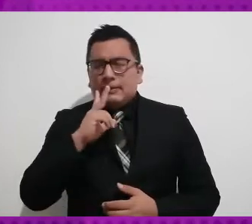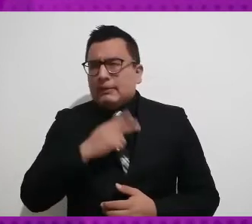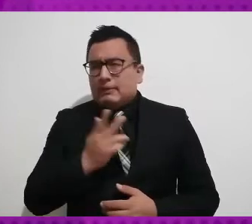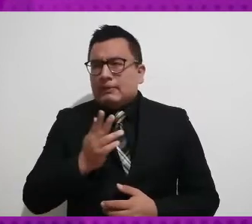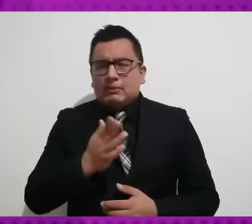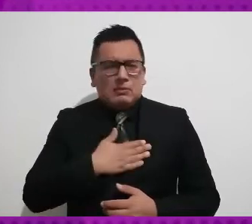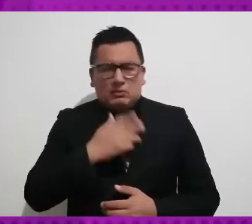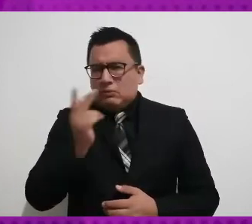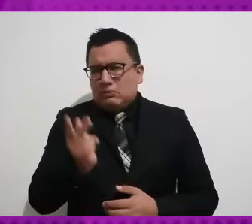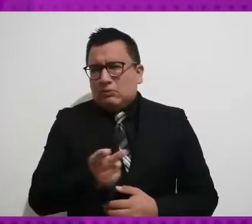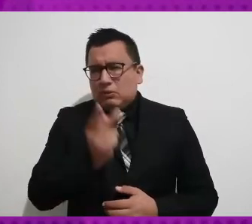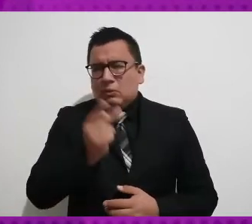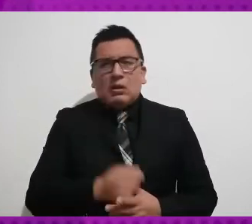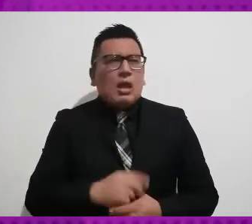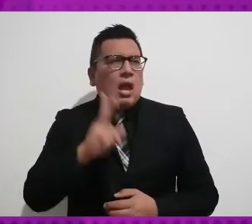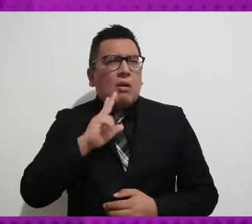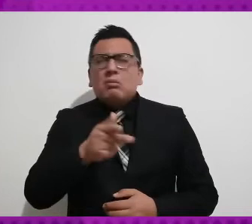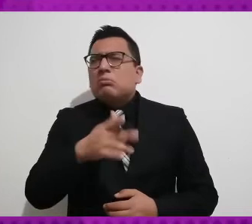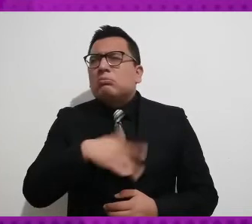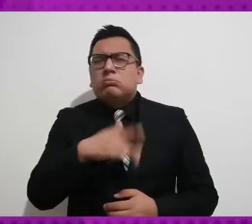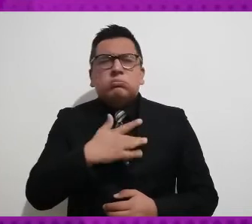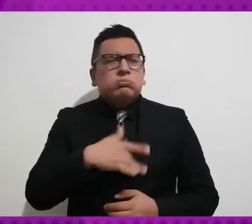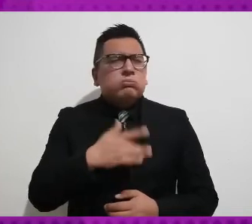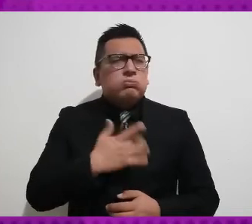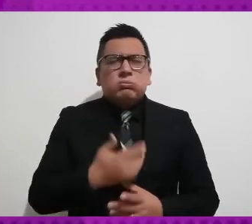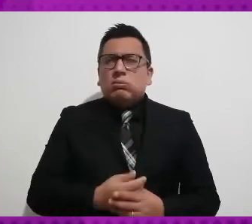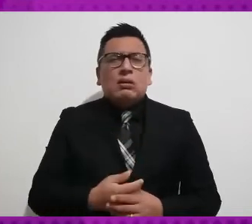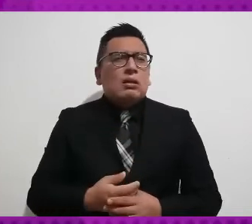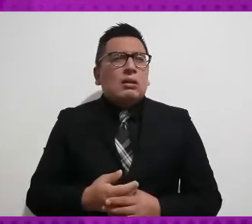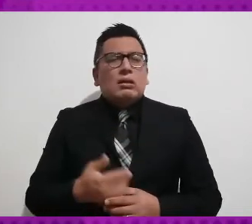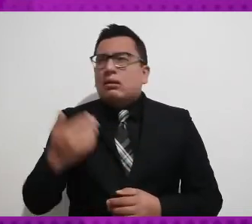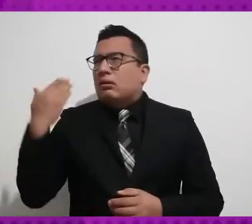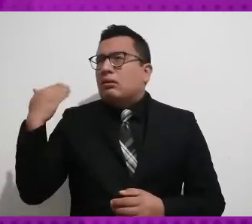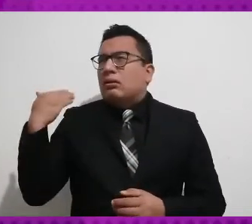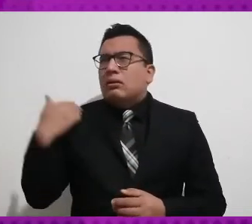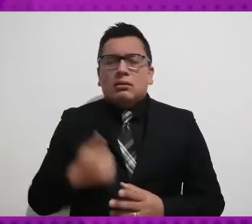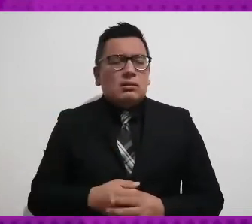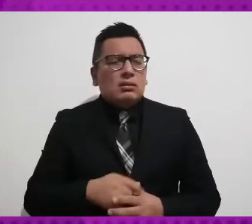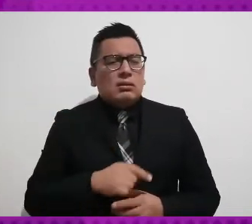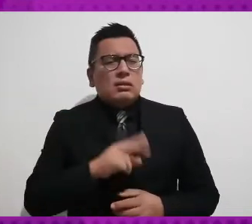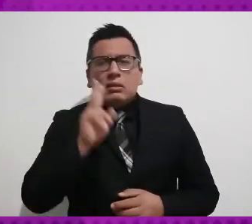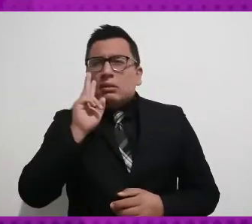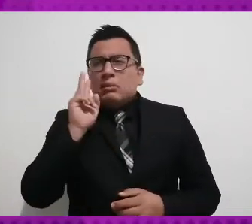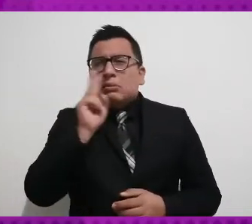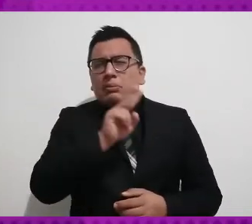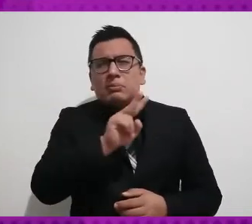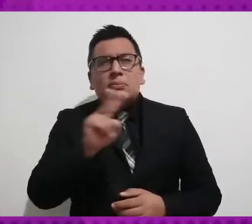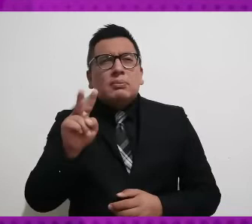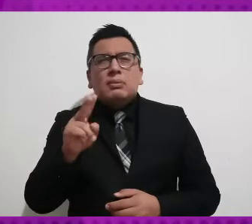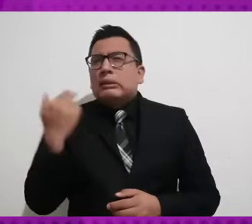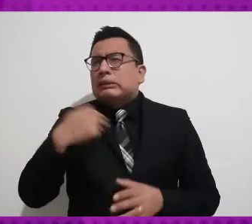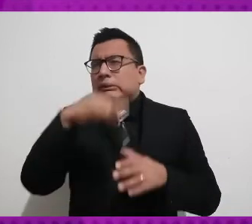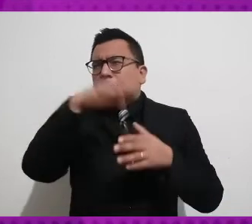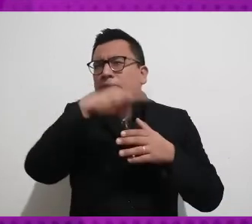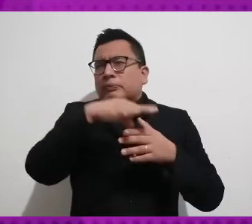con una pregunta en términos generales. ¿Cuál es la perspectiva, cuál es el balance general que ustedes aprecian